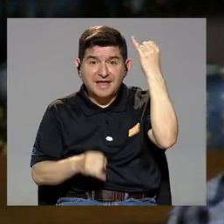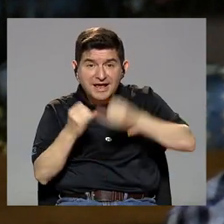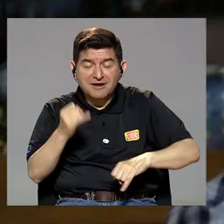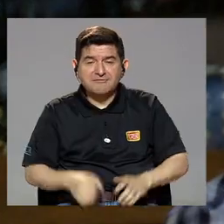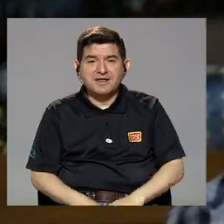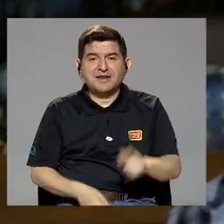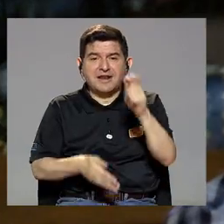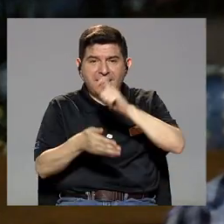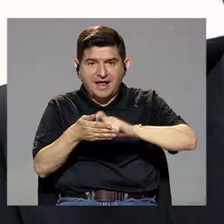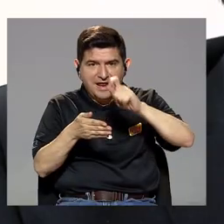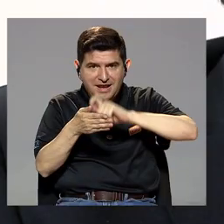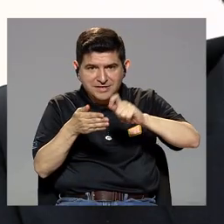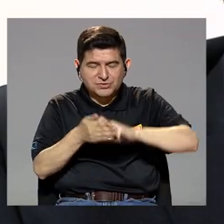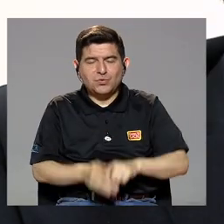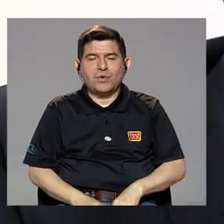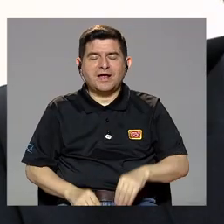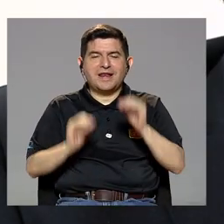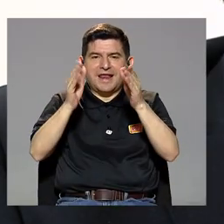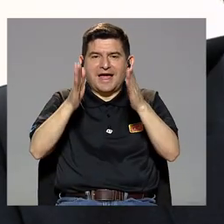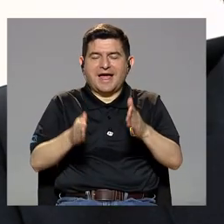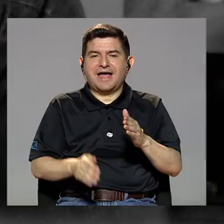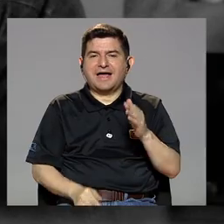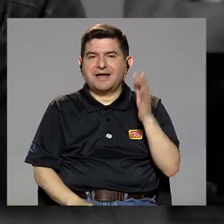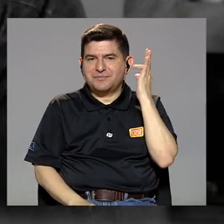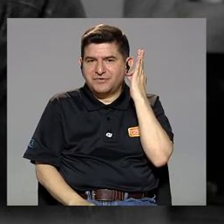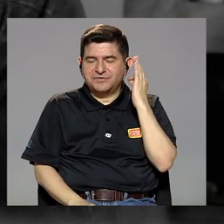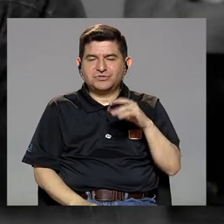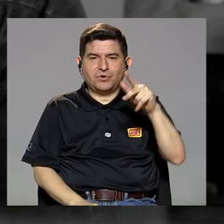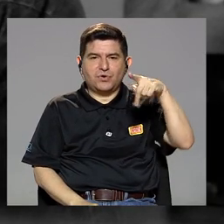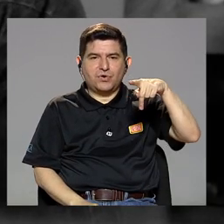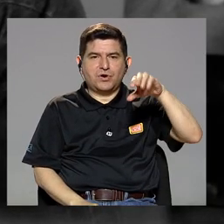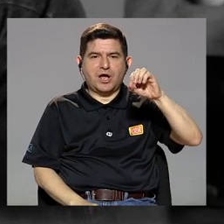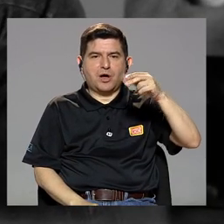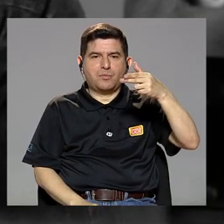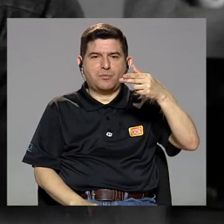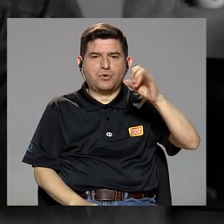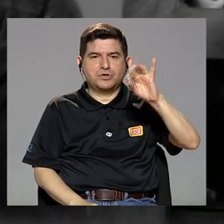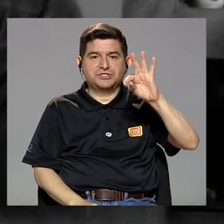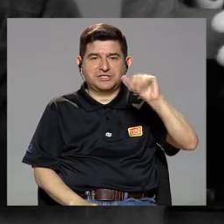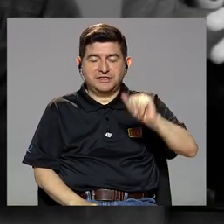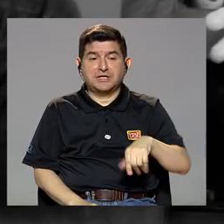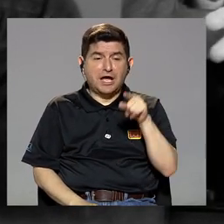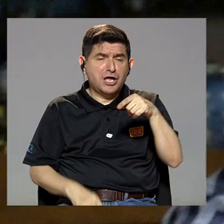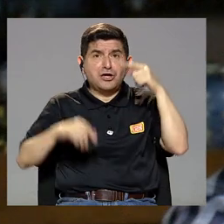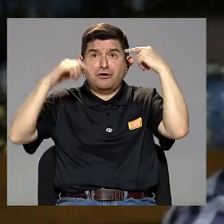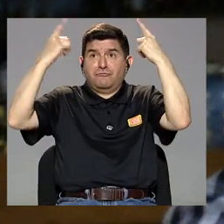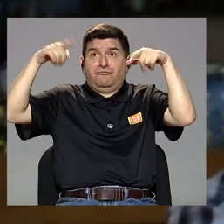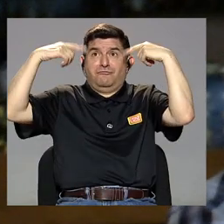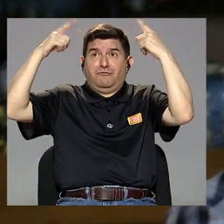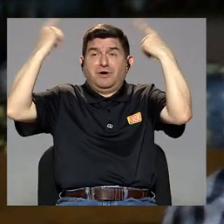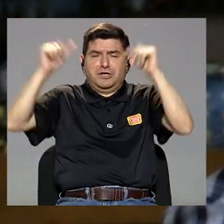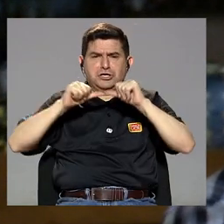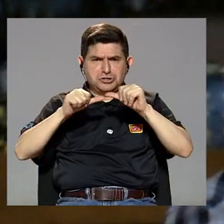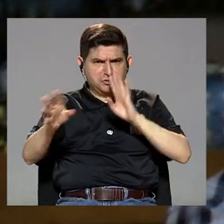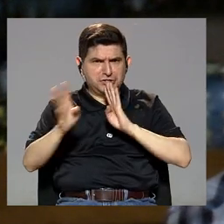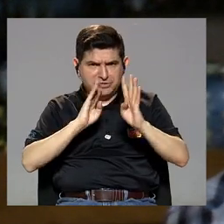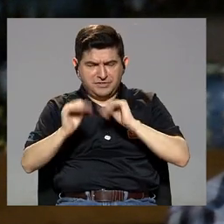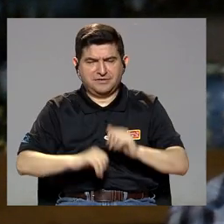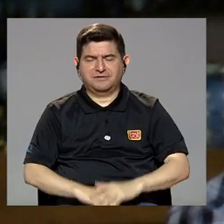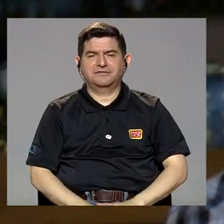escuelita de la dya bochita que lo programa muy gustado y se hizo famoso y todavía se abren